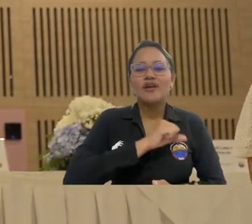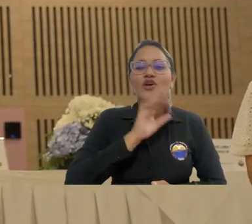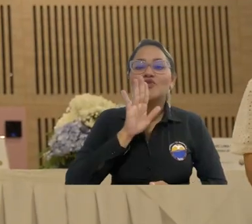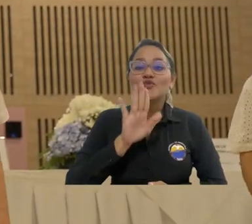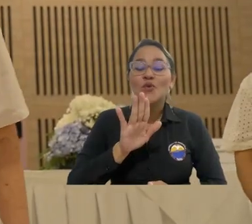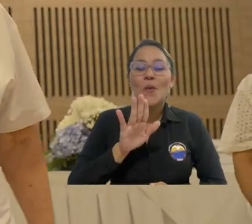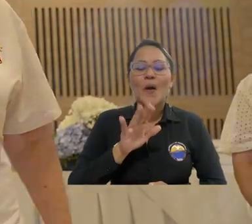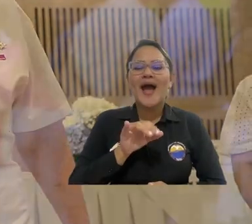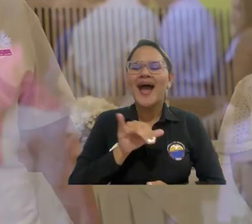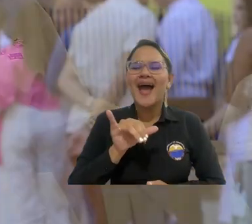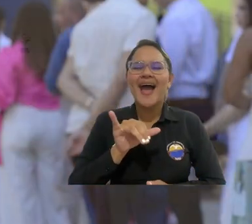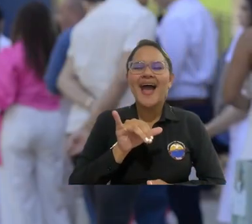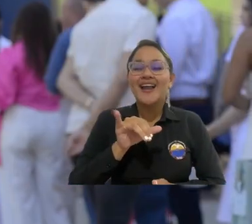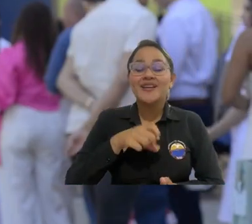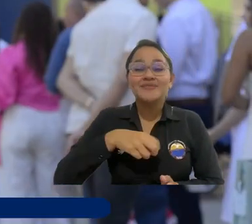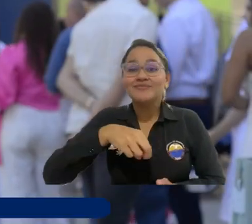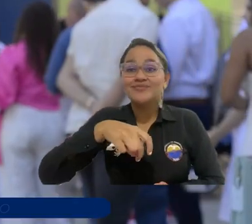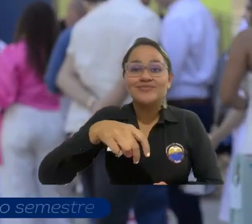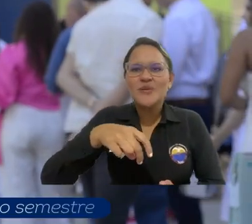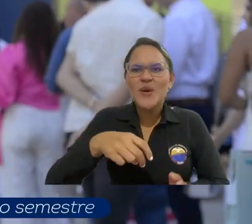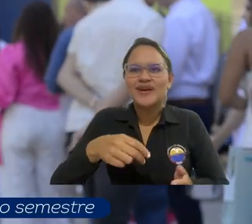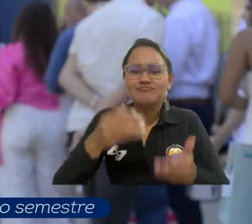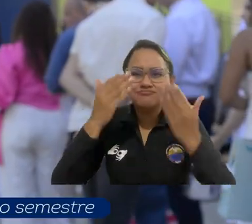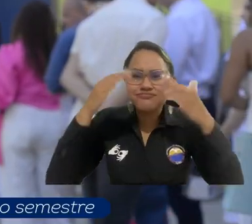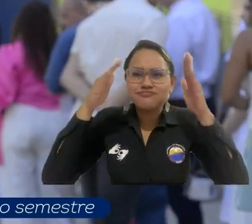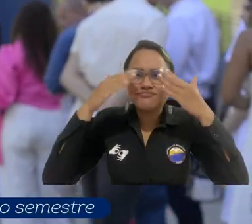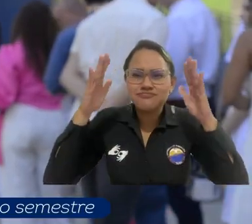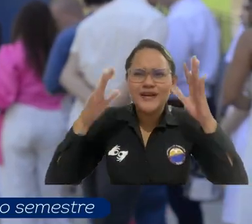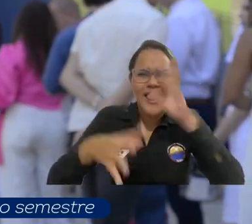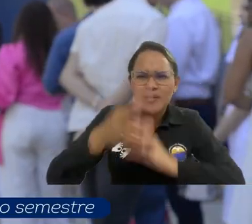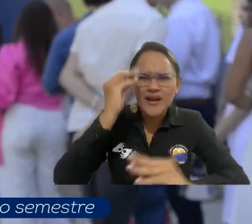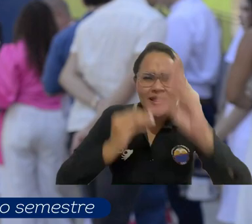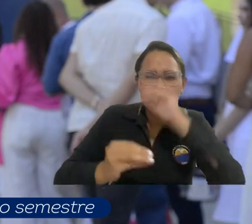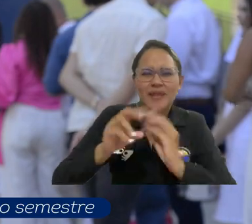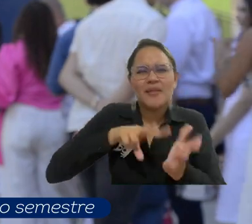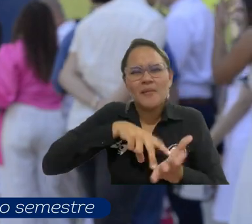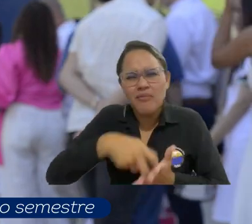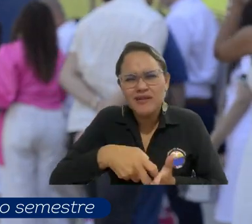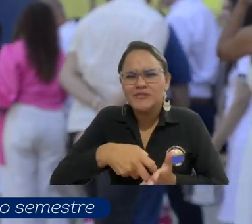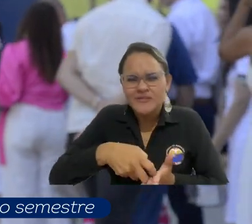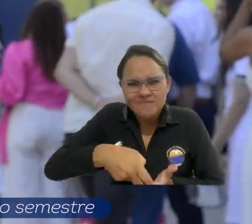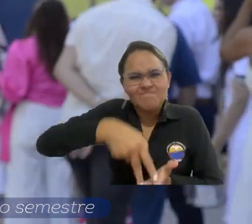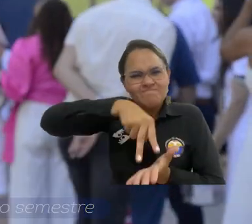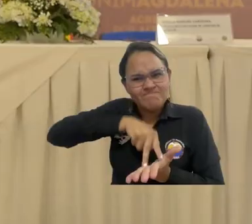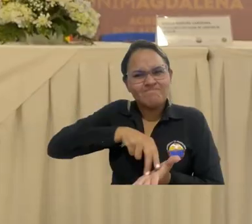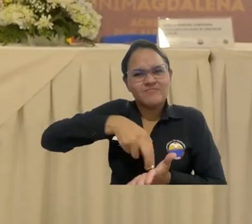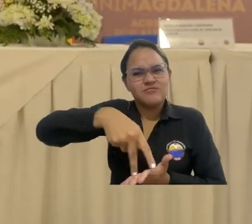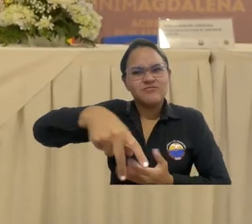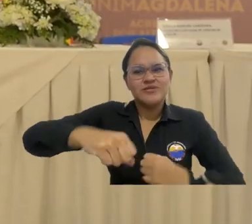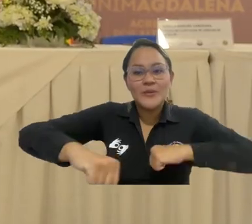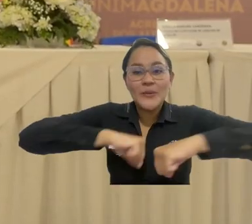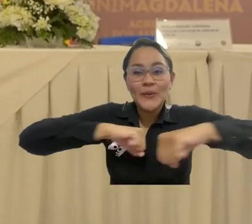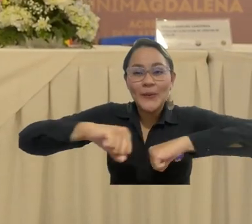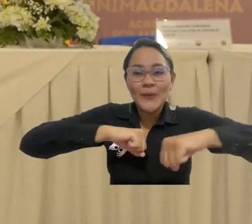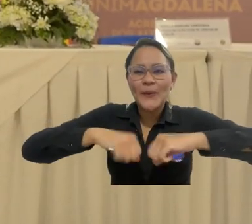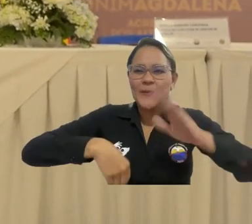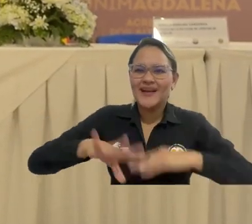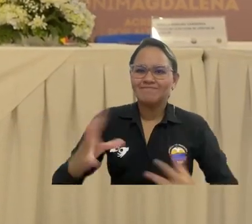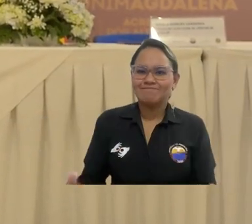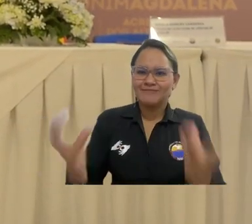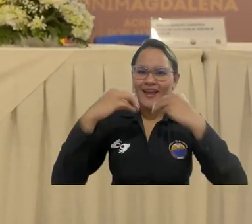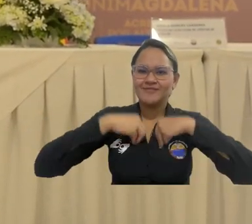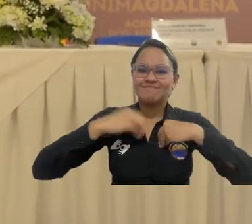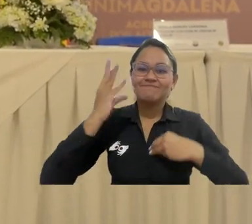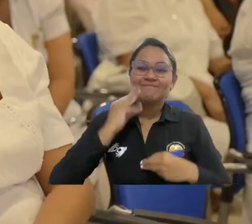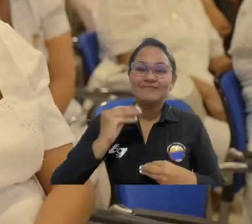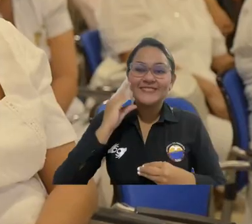Todo se resume en que es una aventura donde aprendemos, donde nos caemos, nos levantamos. De cada vivencia nos queda como